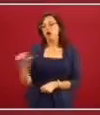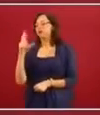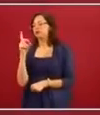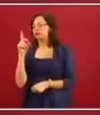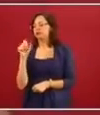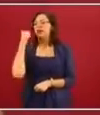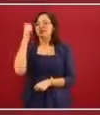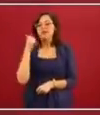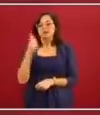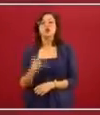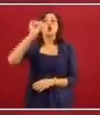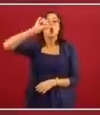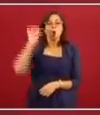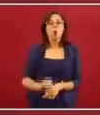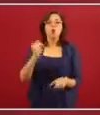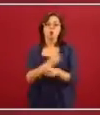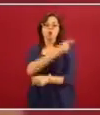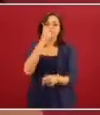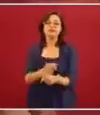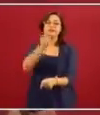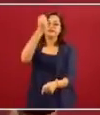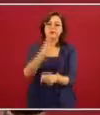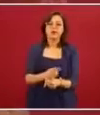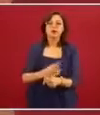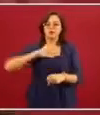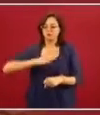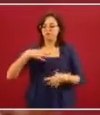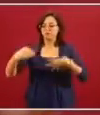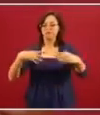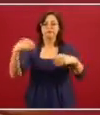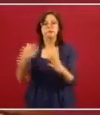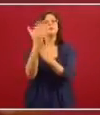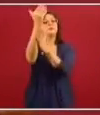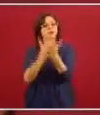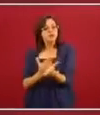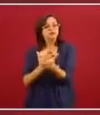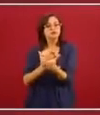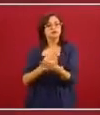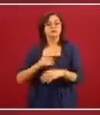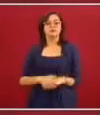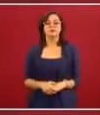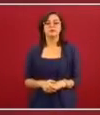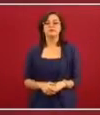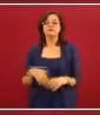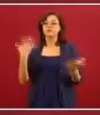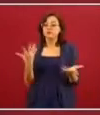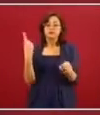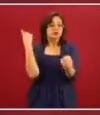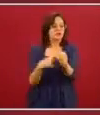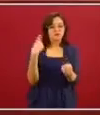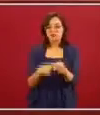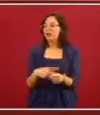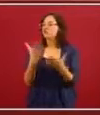es precisamente porque hoy tenemos la oportunidad de disminuir la cantidad de casos. Esta es una enfermedad para la que no existe